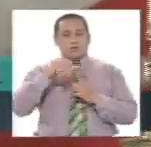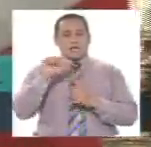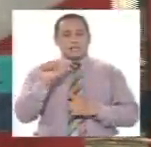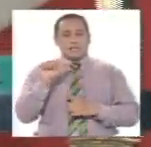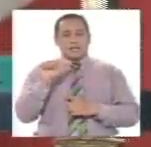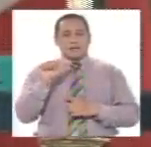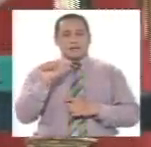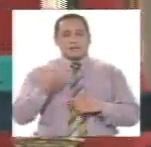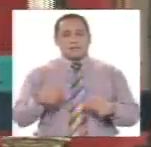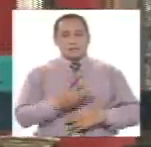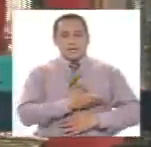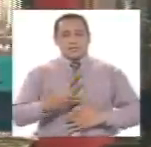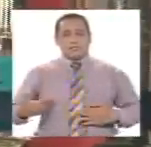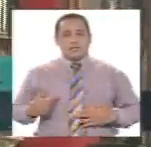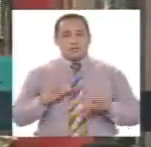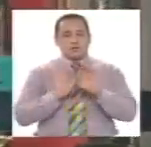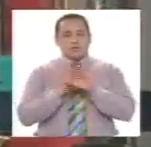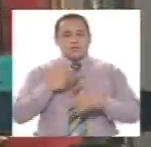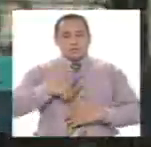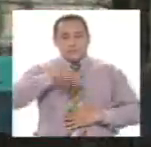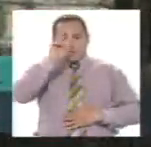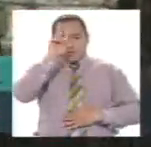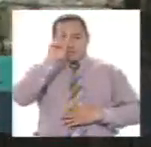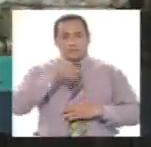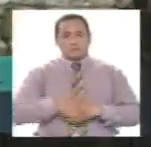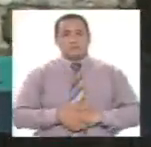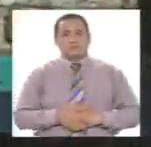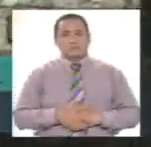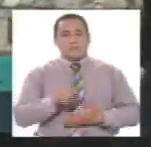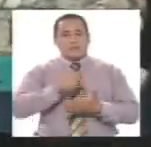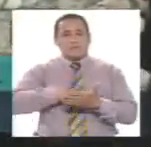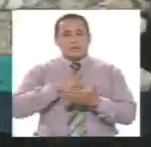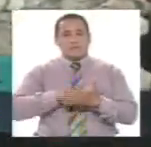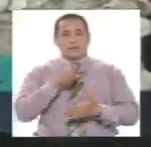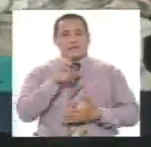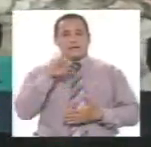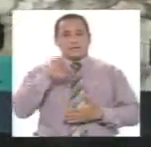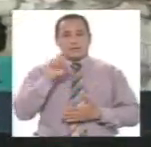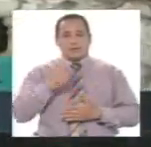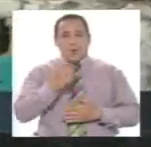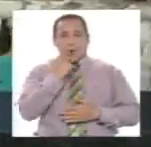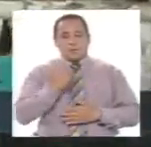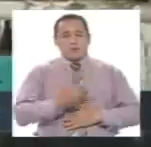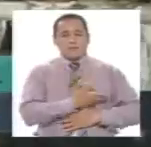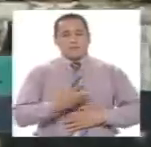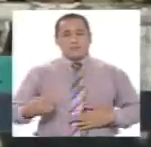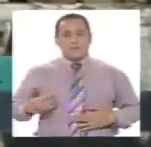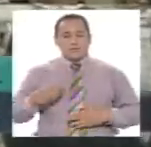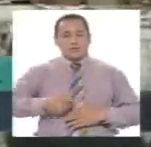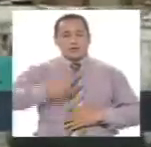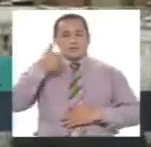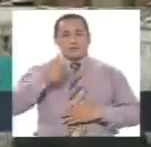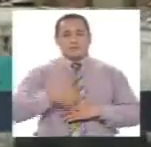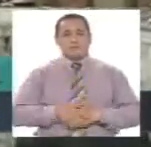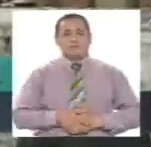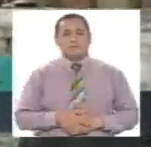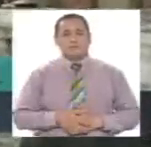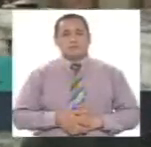Humala Tasso, Presidente Constitucional de la República. Rúbrica René Cornejo Díaz, Presidente del Consejo de